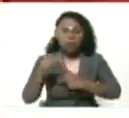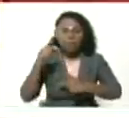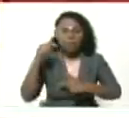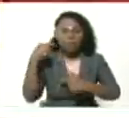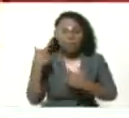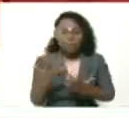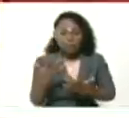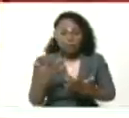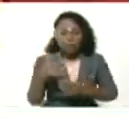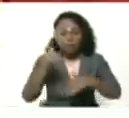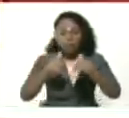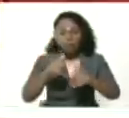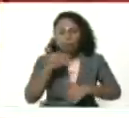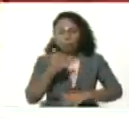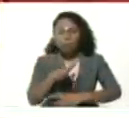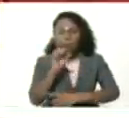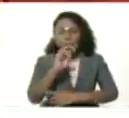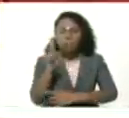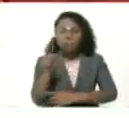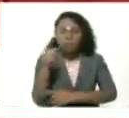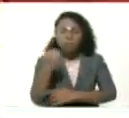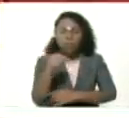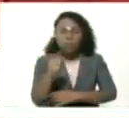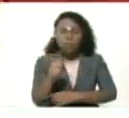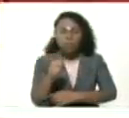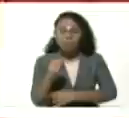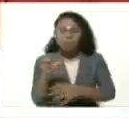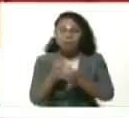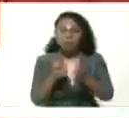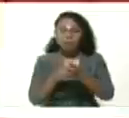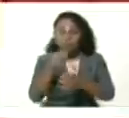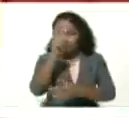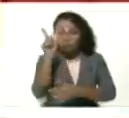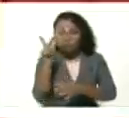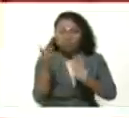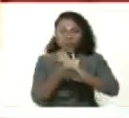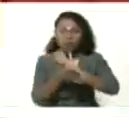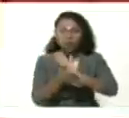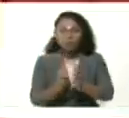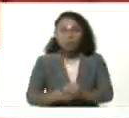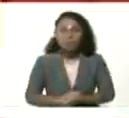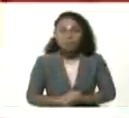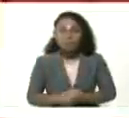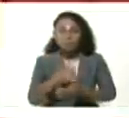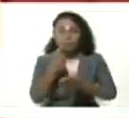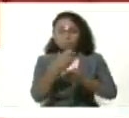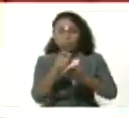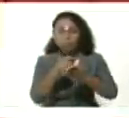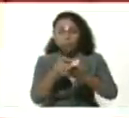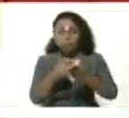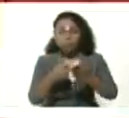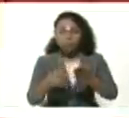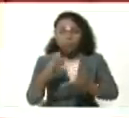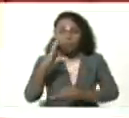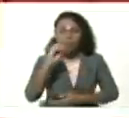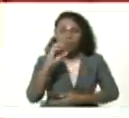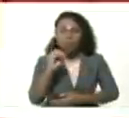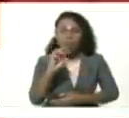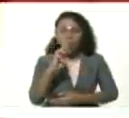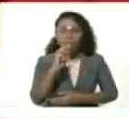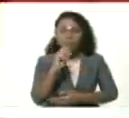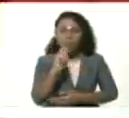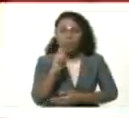José Antonio Páez, Freddy Narváez, municipio La Trinidad, Pedro Rivas, municipio Cocorote, Pedro